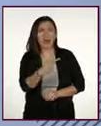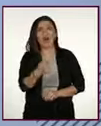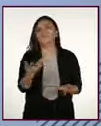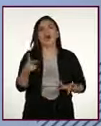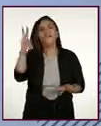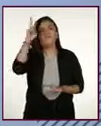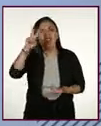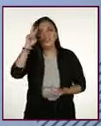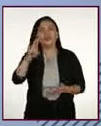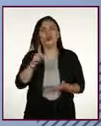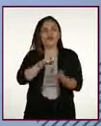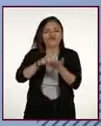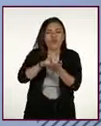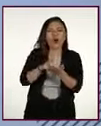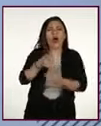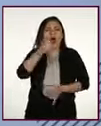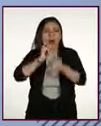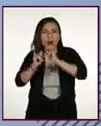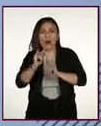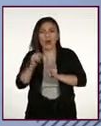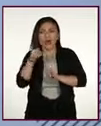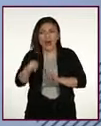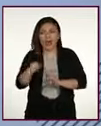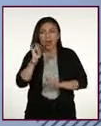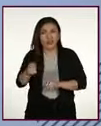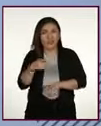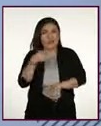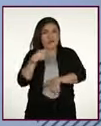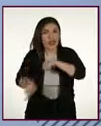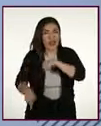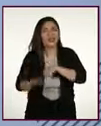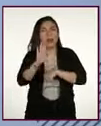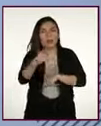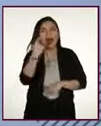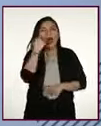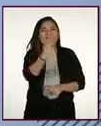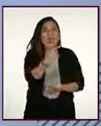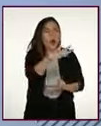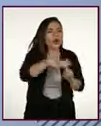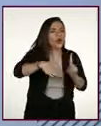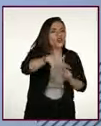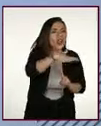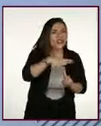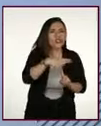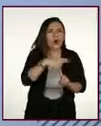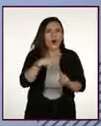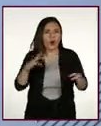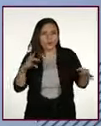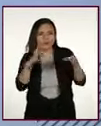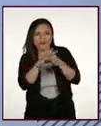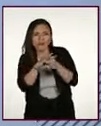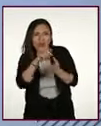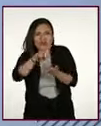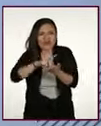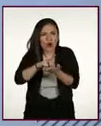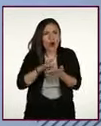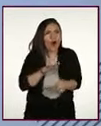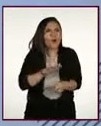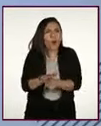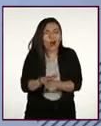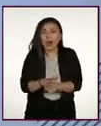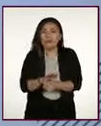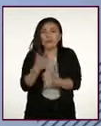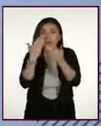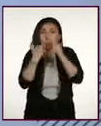una persona, tenemos que ver la persona, el contexto y la sustancia. Sin el contexto no podemos determinar qué tanto está